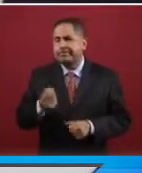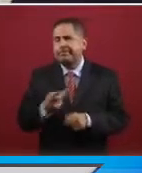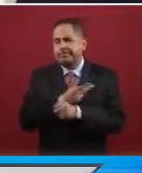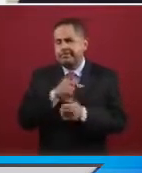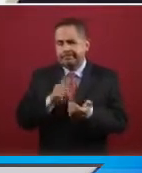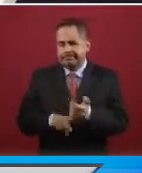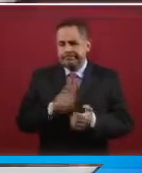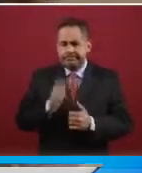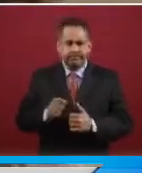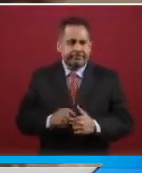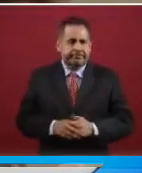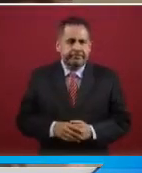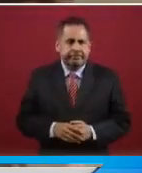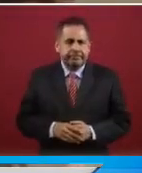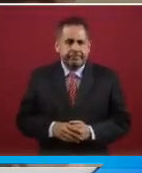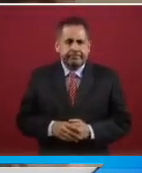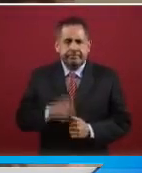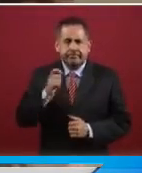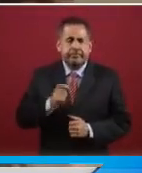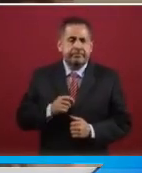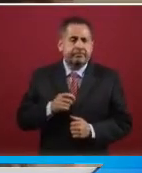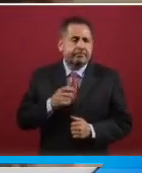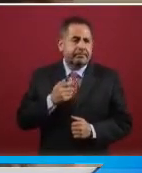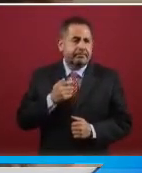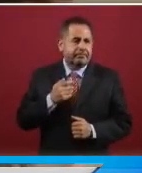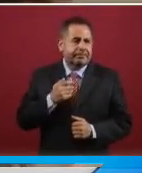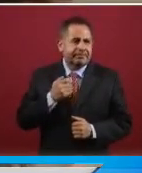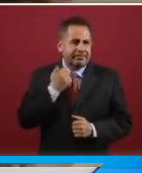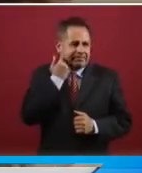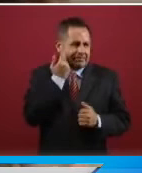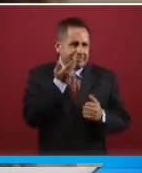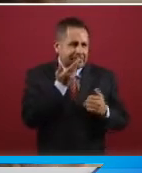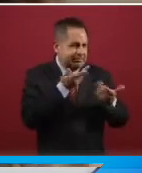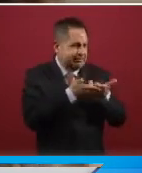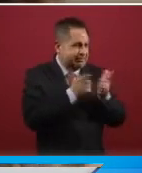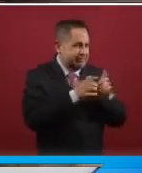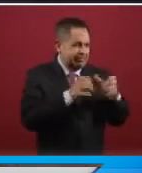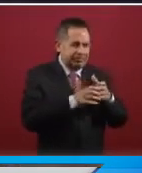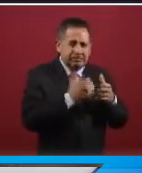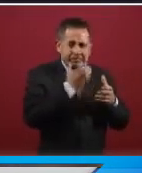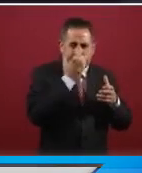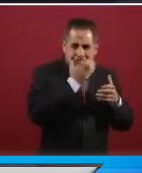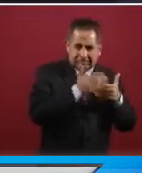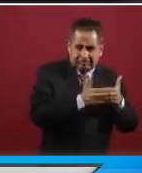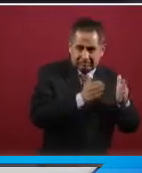Austeridad republicana. Que los conservadores, nuestros opositores,